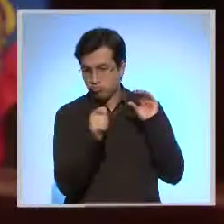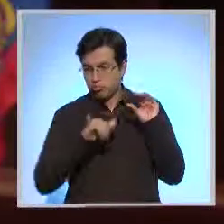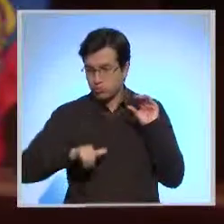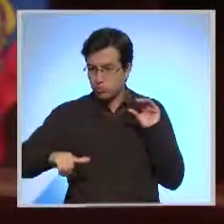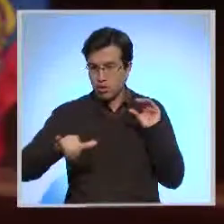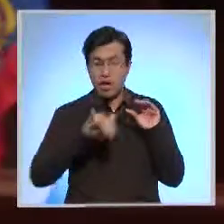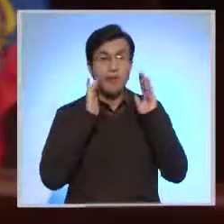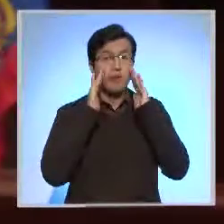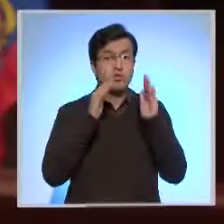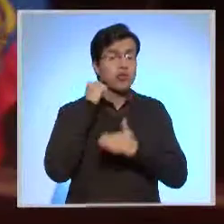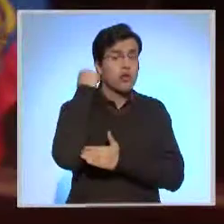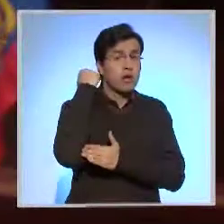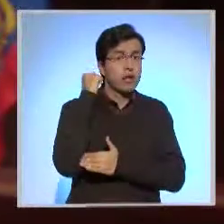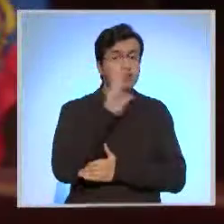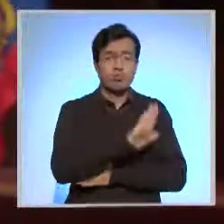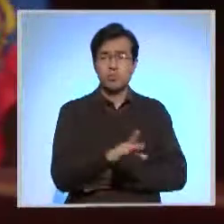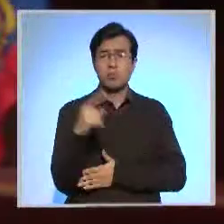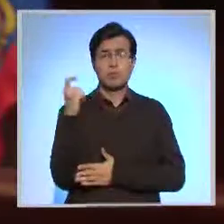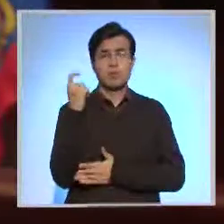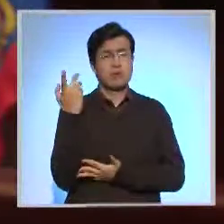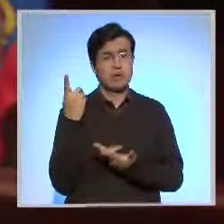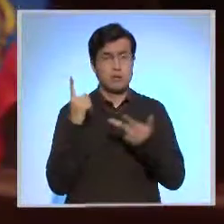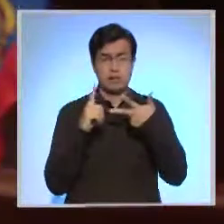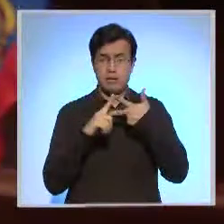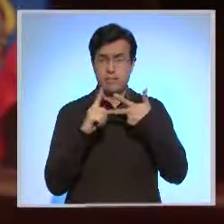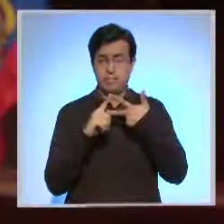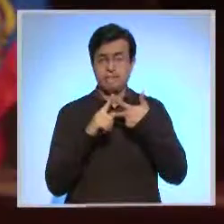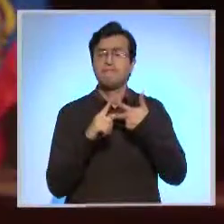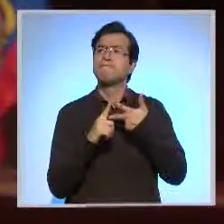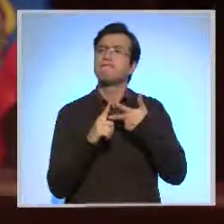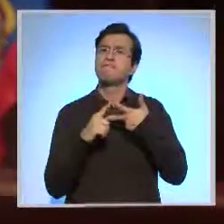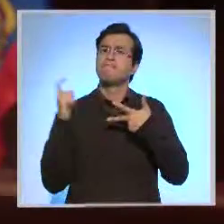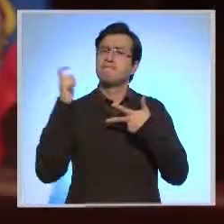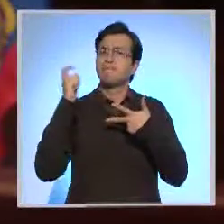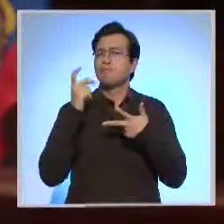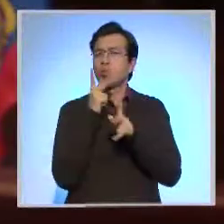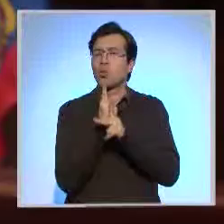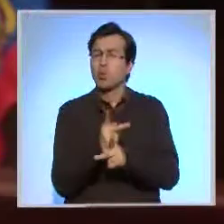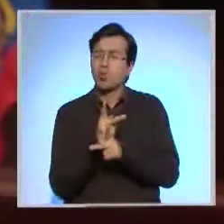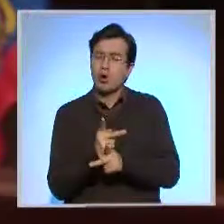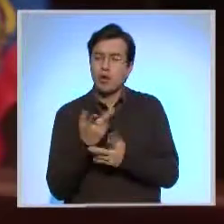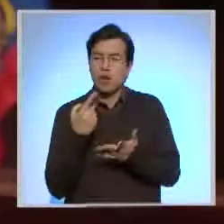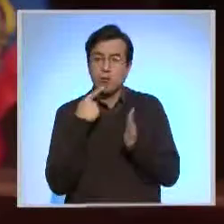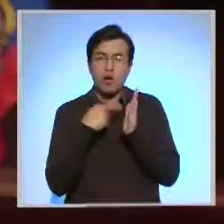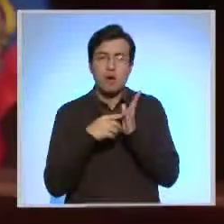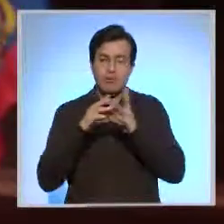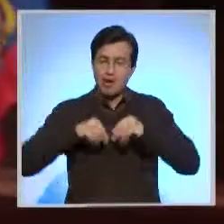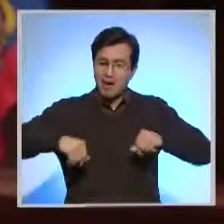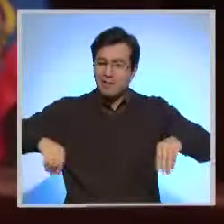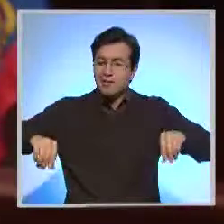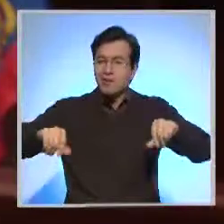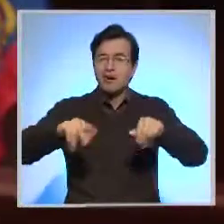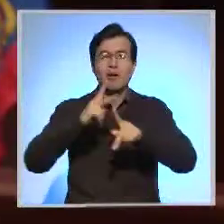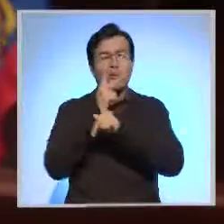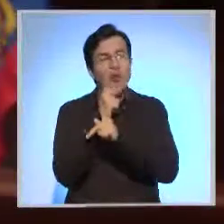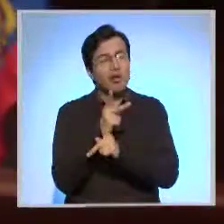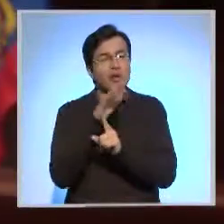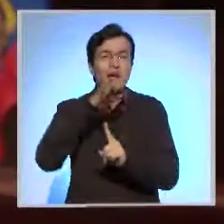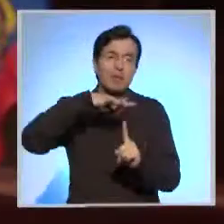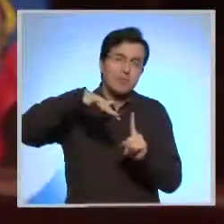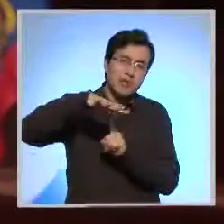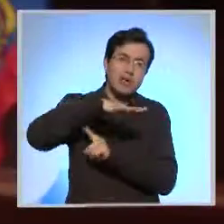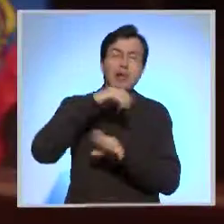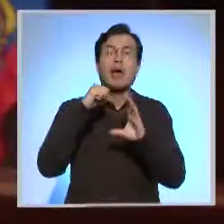por los derechos y las necesidades de ellos la segunda verdad por el cuidado de la pachamama de la tierra el tema ambiental